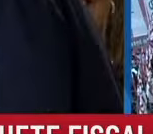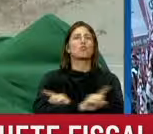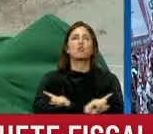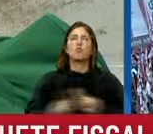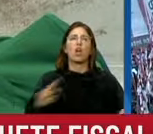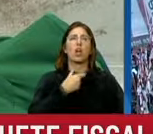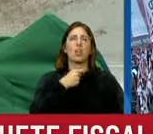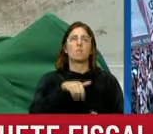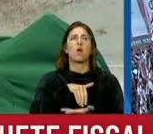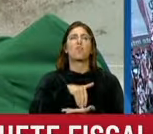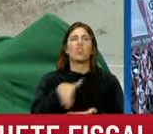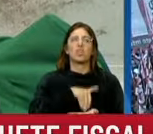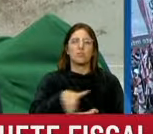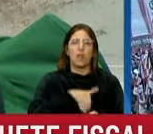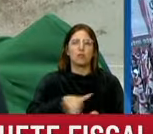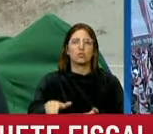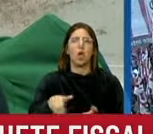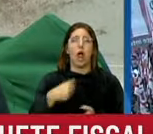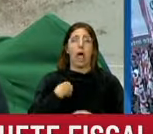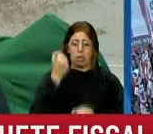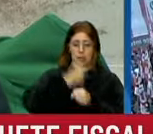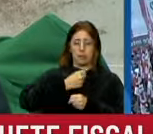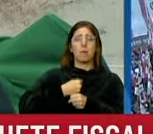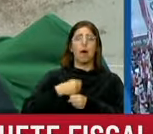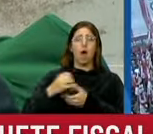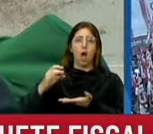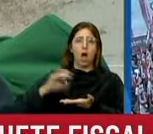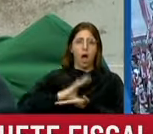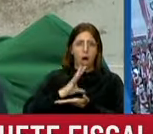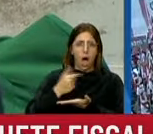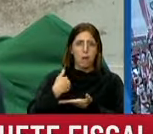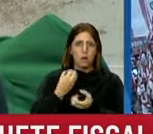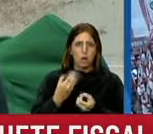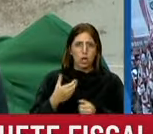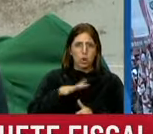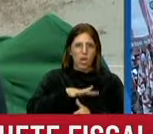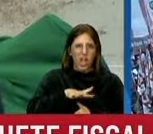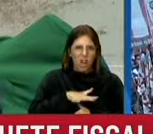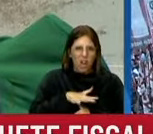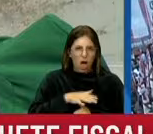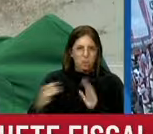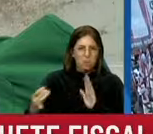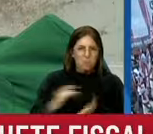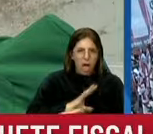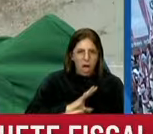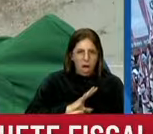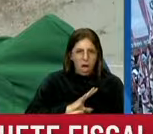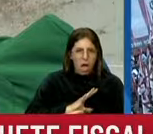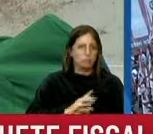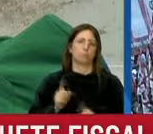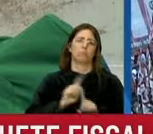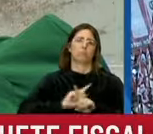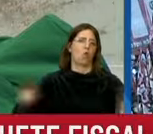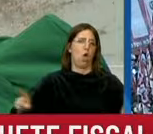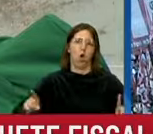entiendo debería moderar, ¿no? Claro. ¿Sí? ¿Estás de acuerdo o no? Sí. ¿Sí? Porque, viste, vos lo decías.